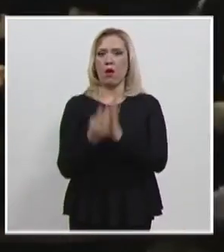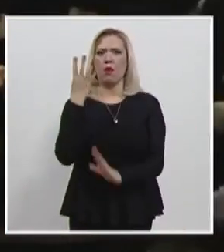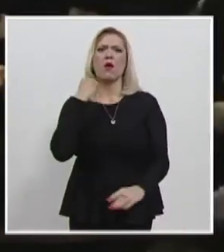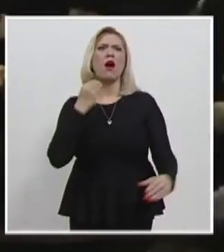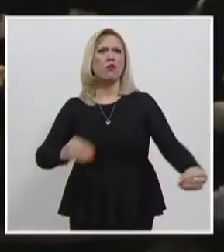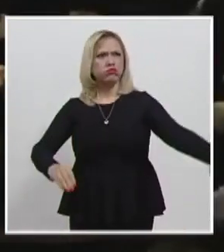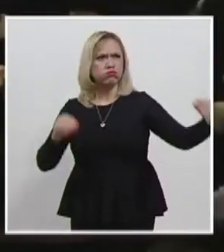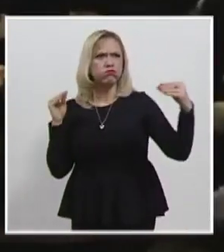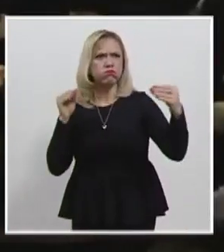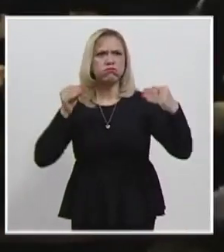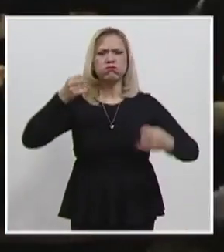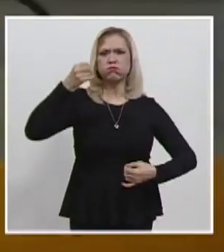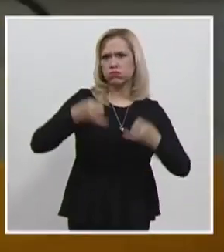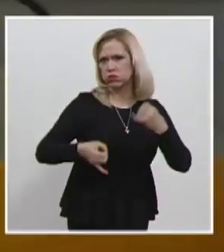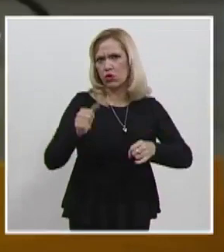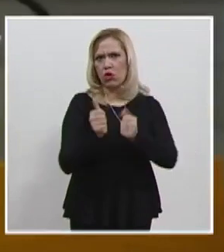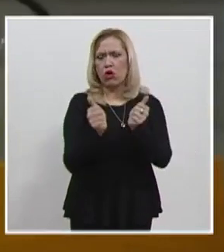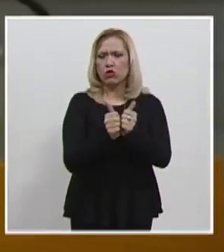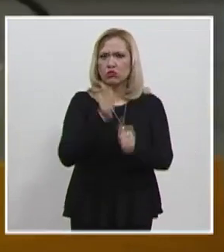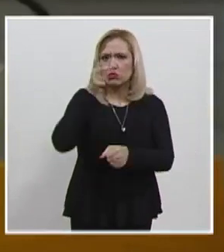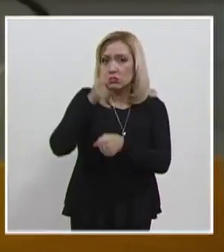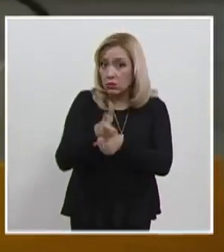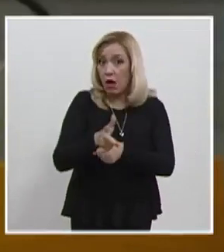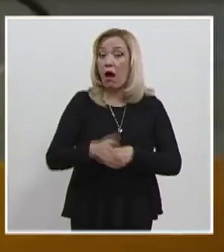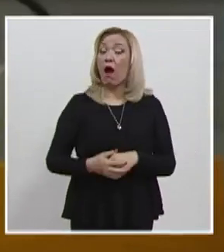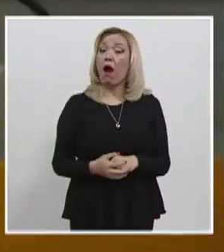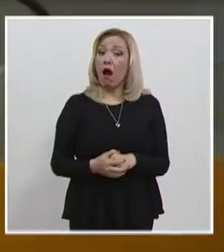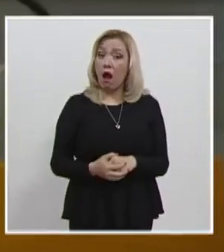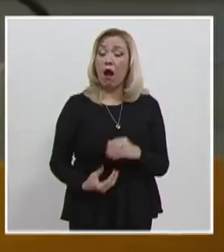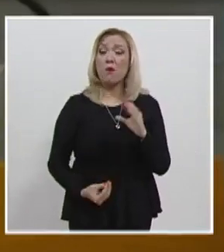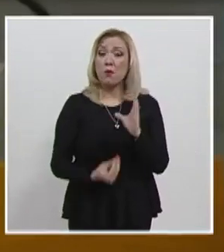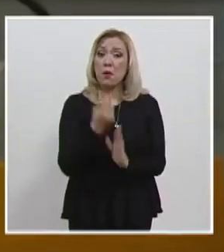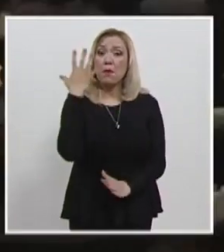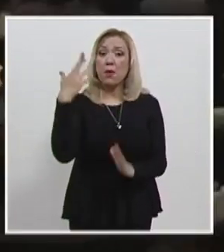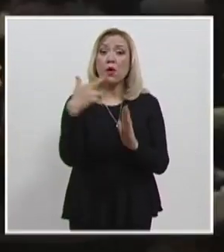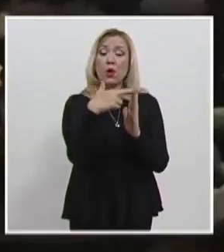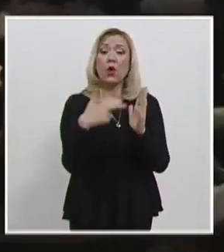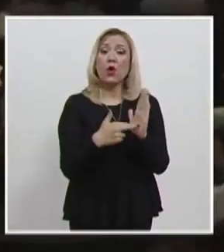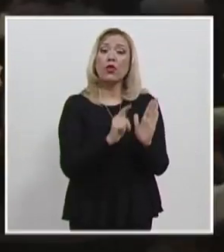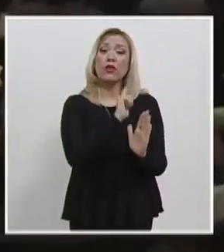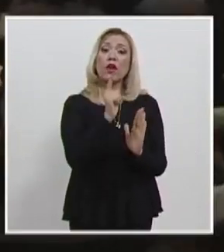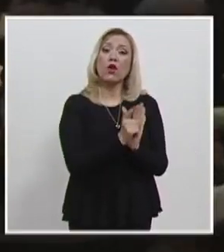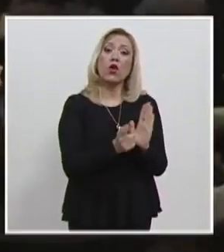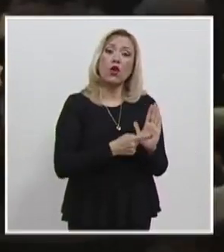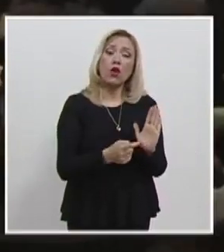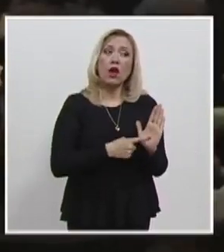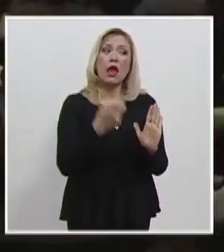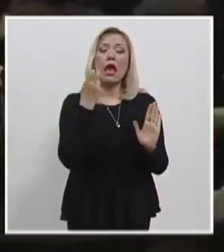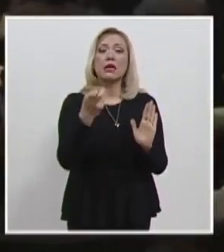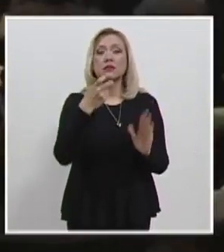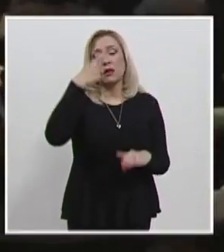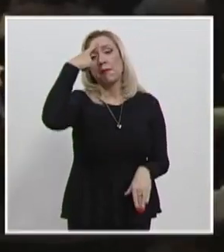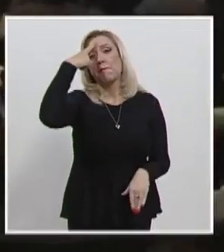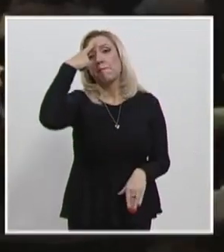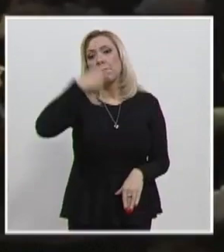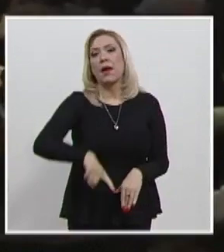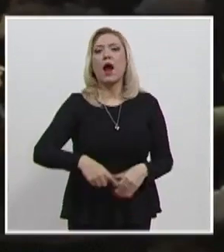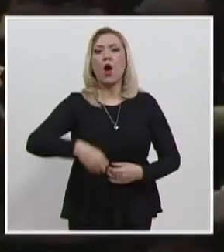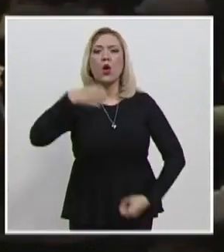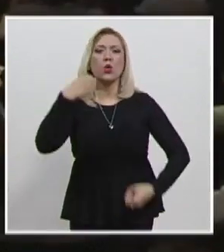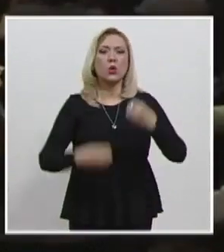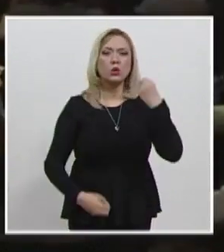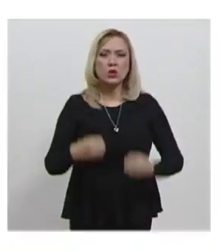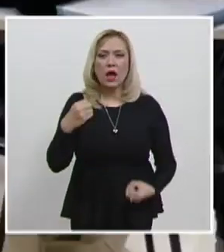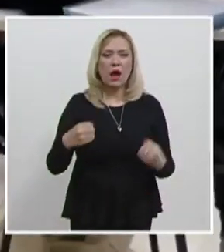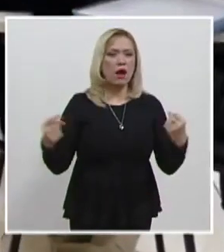juzgamiento oral se explicó que con la entrada en vigor del nuevo código en la materia se consolidará el proceso para juzgar los casos